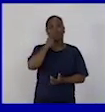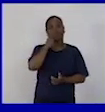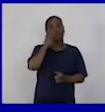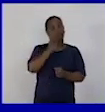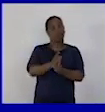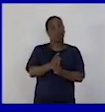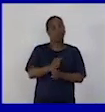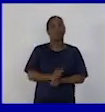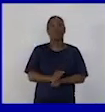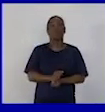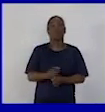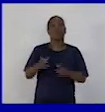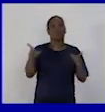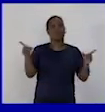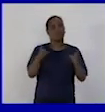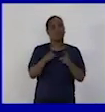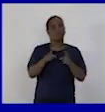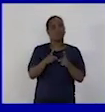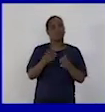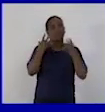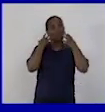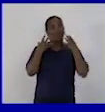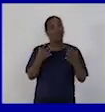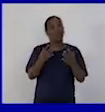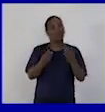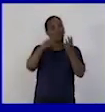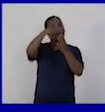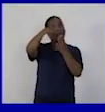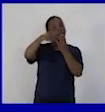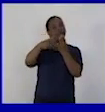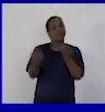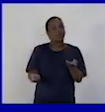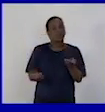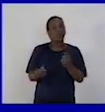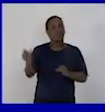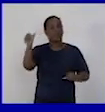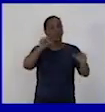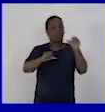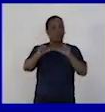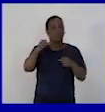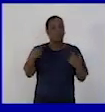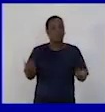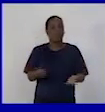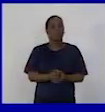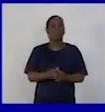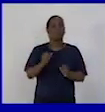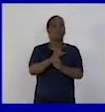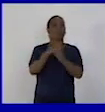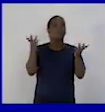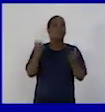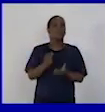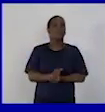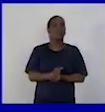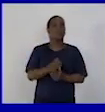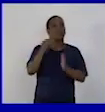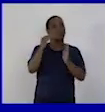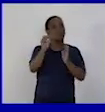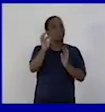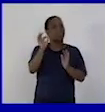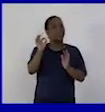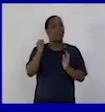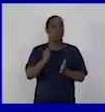van a resumir lo importante de estos factores, donde están explicados cada uno con su debido detalle.